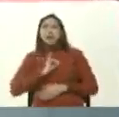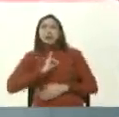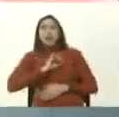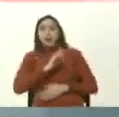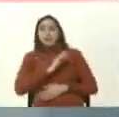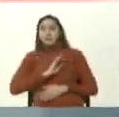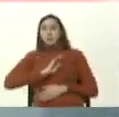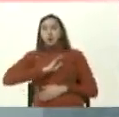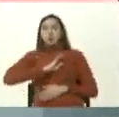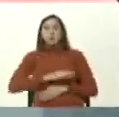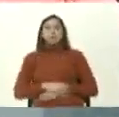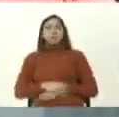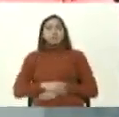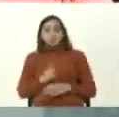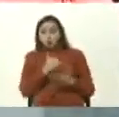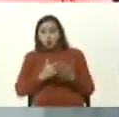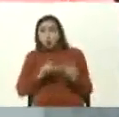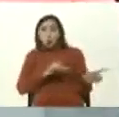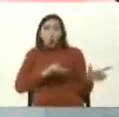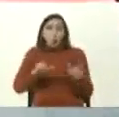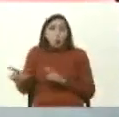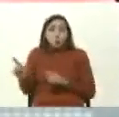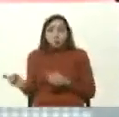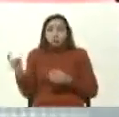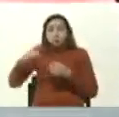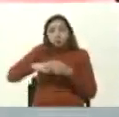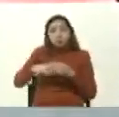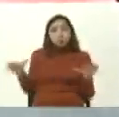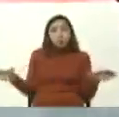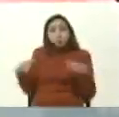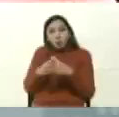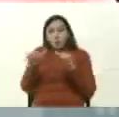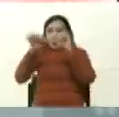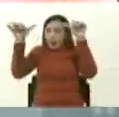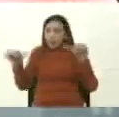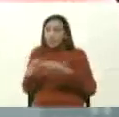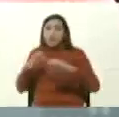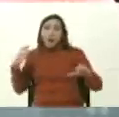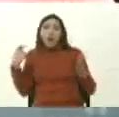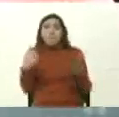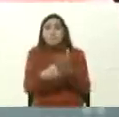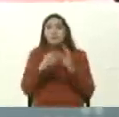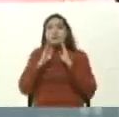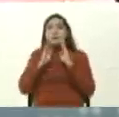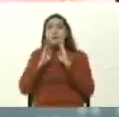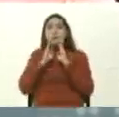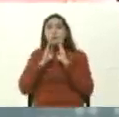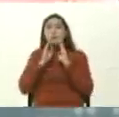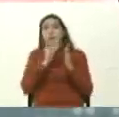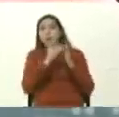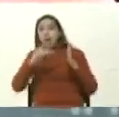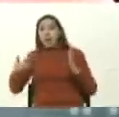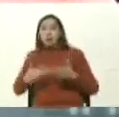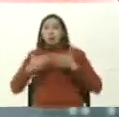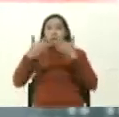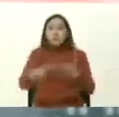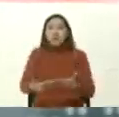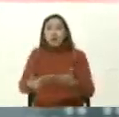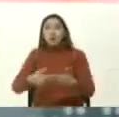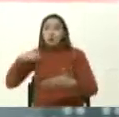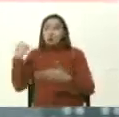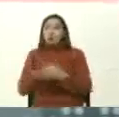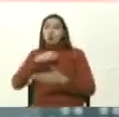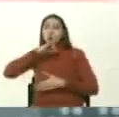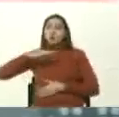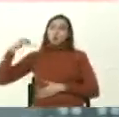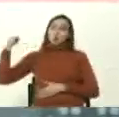Ya con eso quedan registrados en el sistema Patria como beneficiarios de este derecho adquirido en luchas